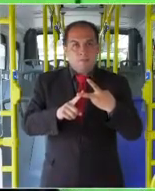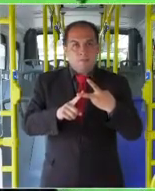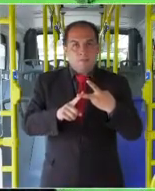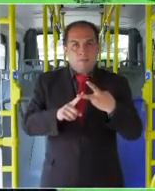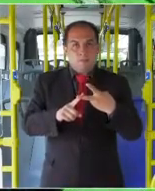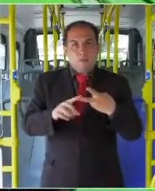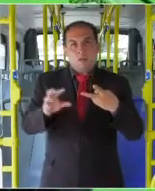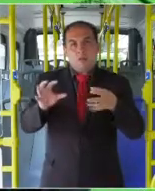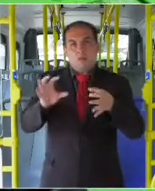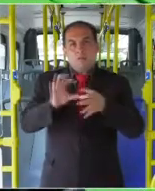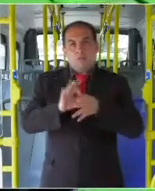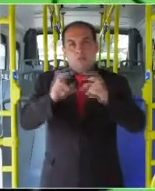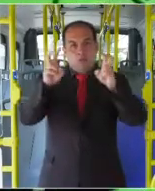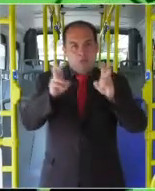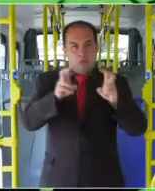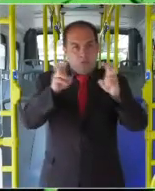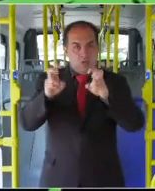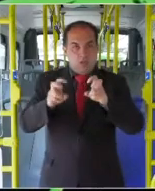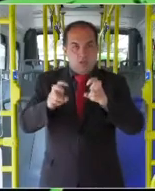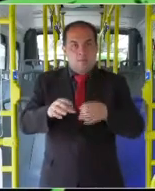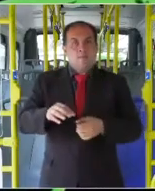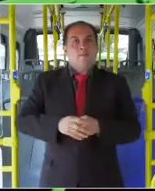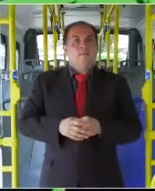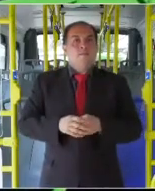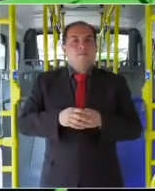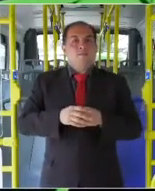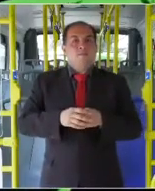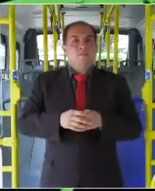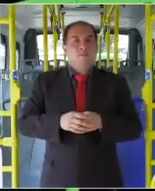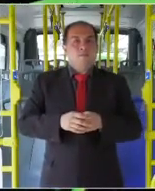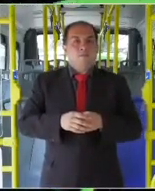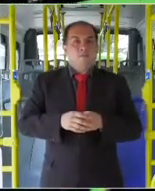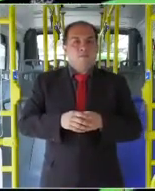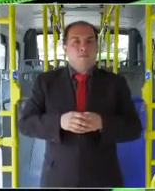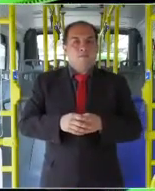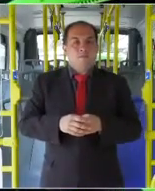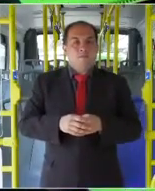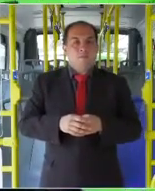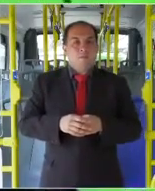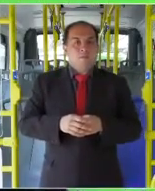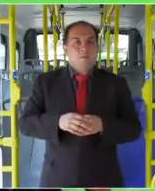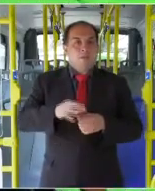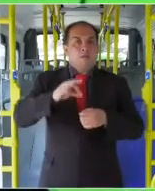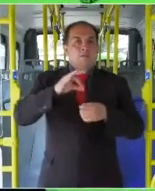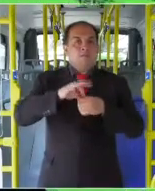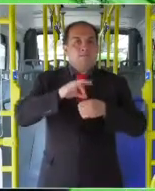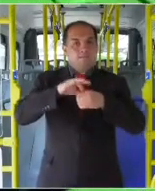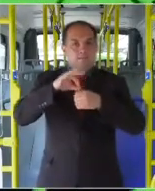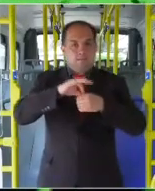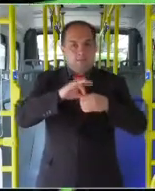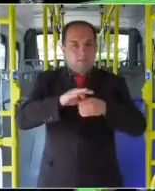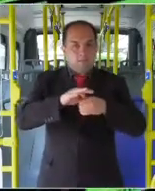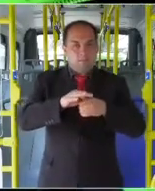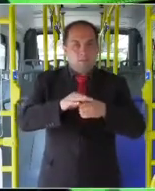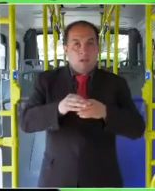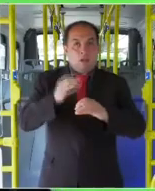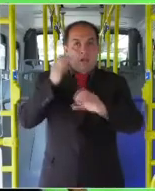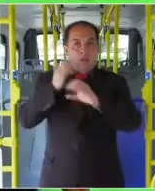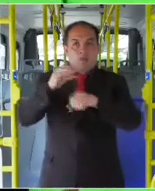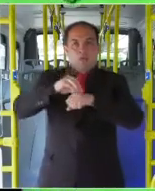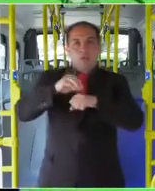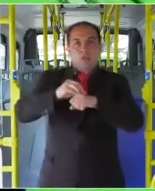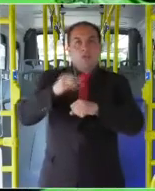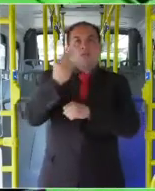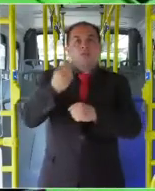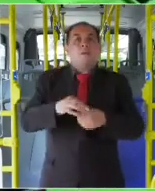de vínculo con los temas electorales. Se ponían autobuses ahí donde se querían más votos, no a partir de la